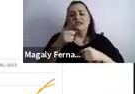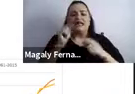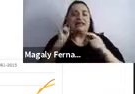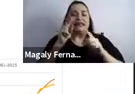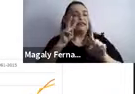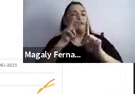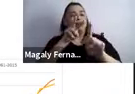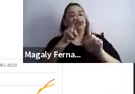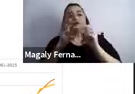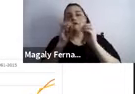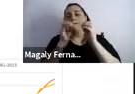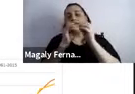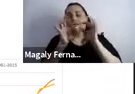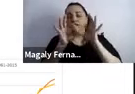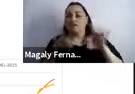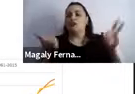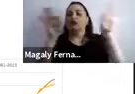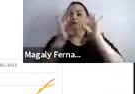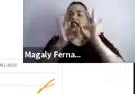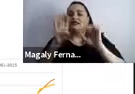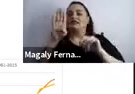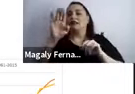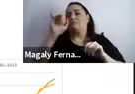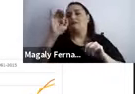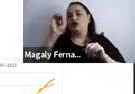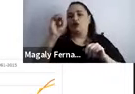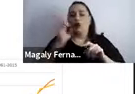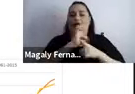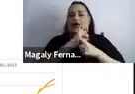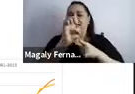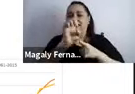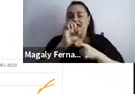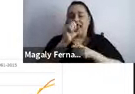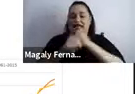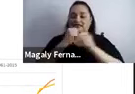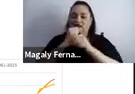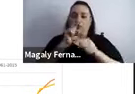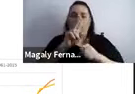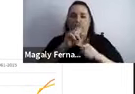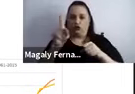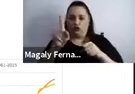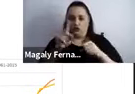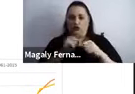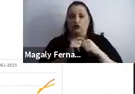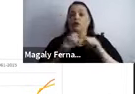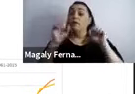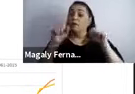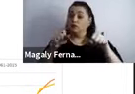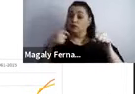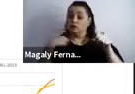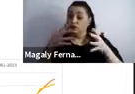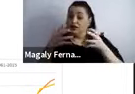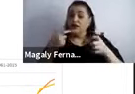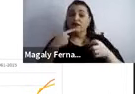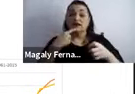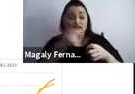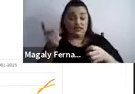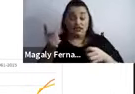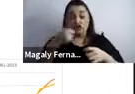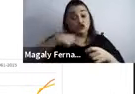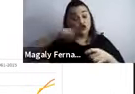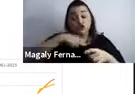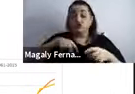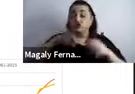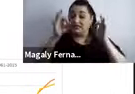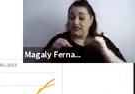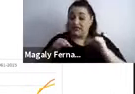más importantes de la bioética del siglo XXI. Con todo ello les quiero decir que nosotros definimos unos países,